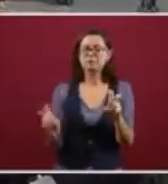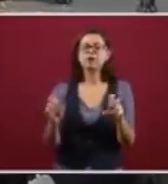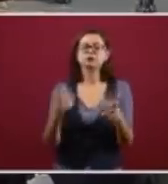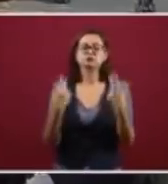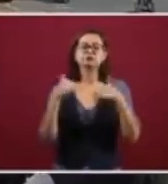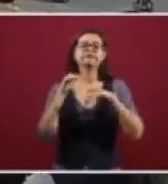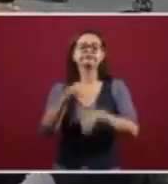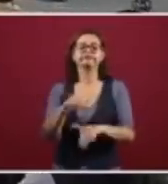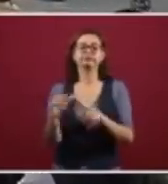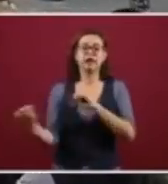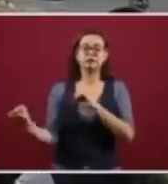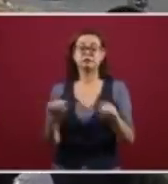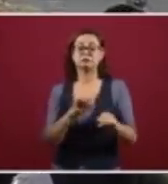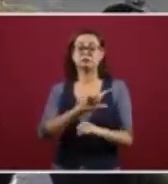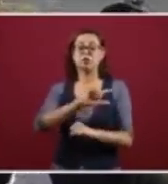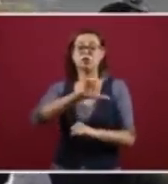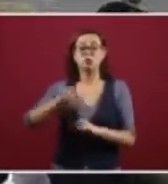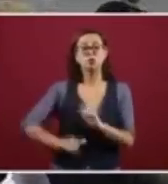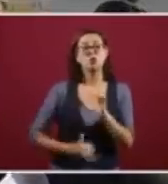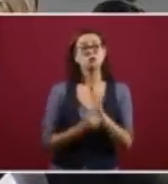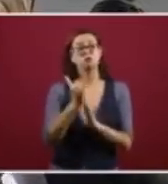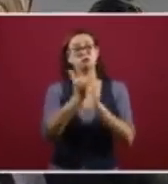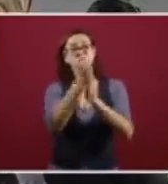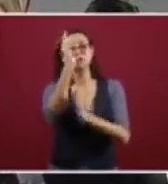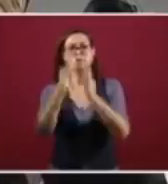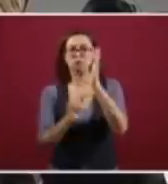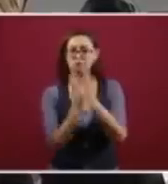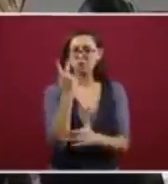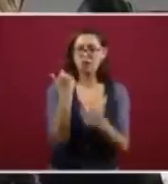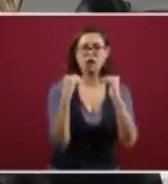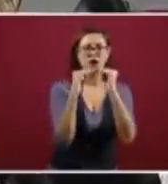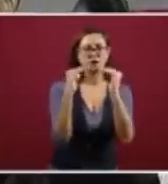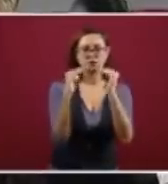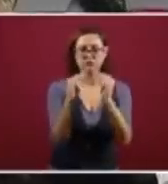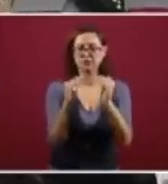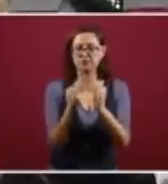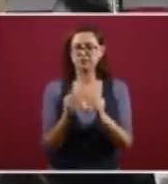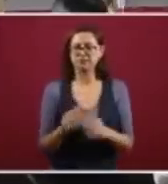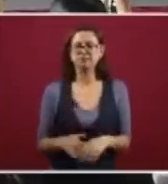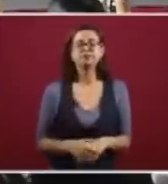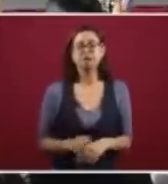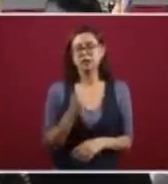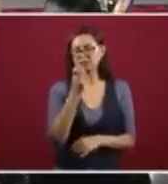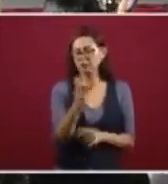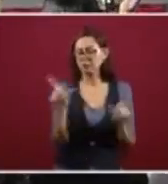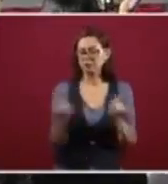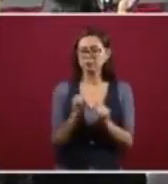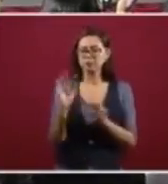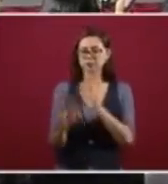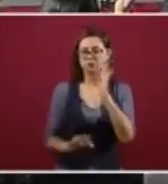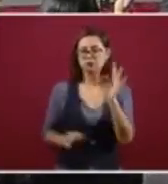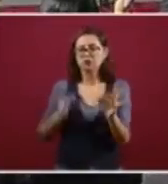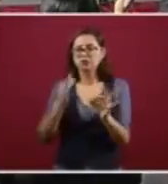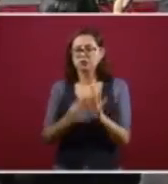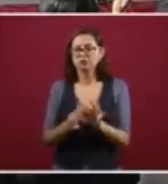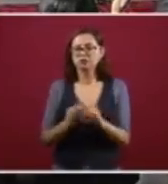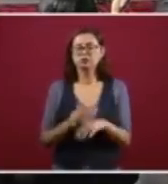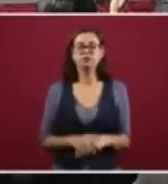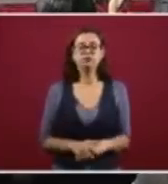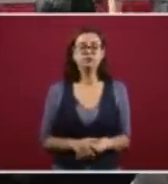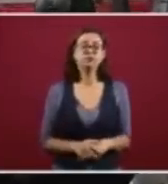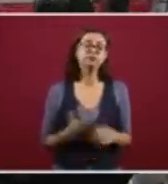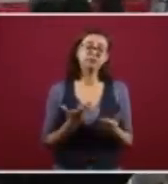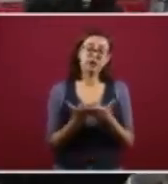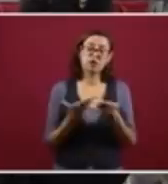reconstrucción y de la vivienda. Entonces, así quedamos en esto. Entonces, vamos a